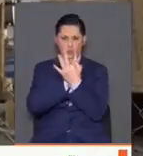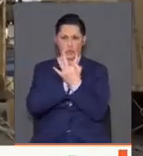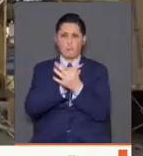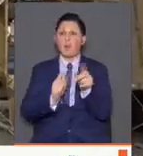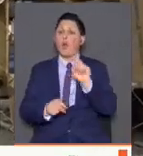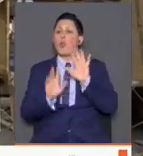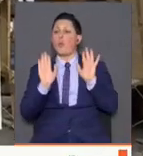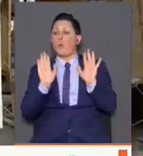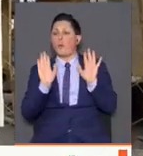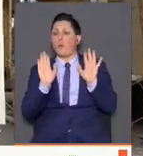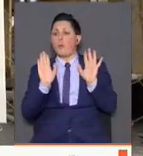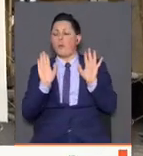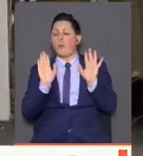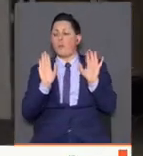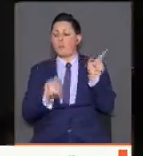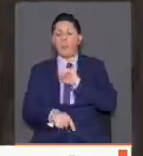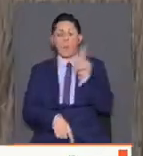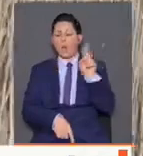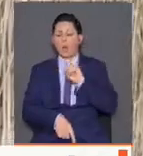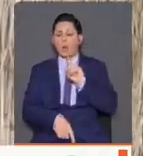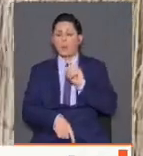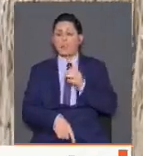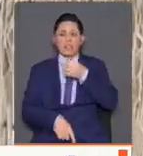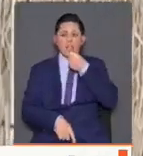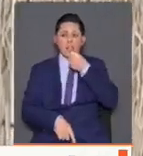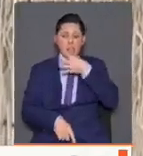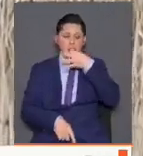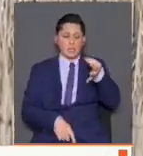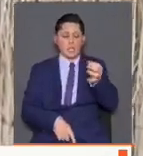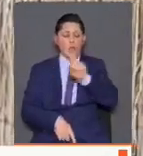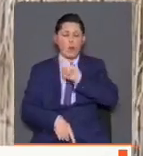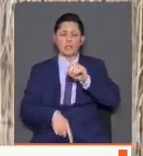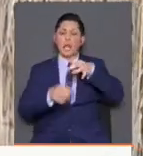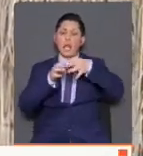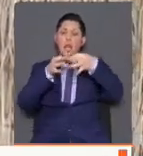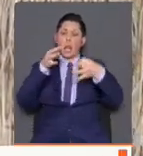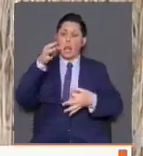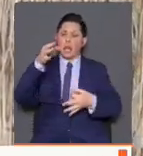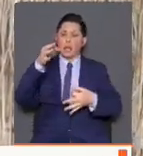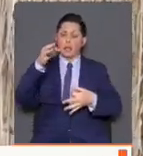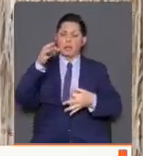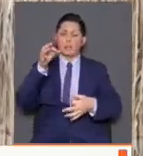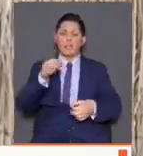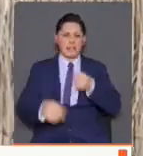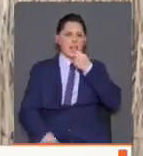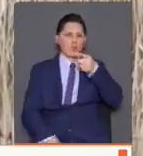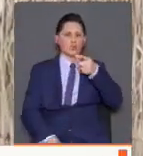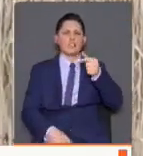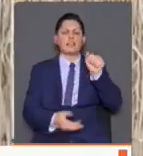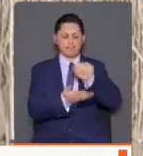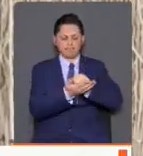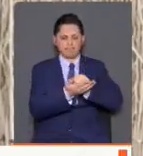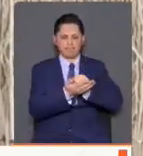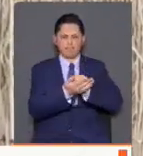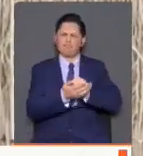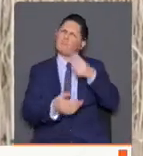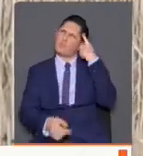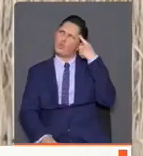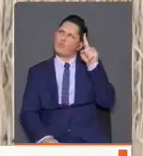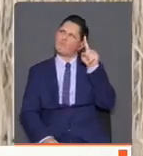esta sea una toma ilegal. Efectivamente hay una denuncia de esas características, pero yo creo que